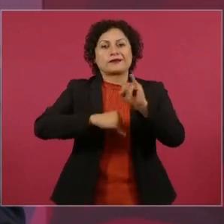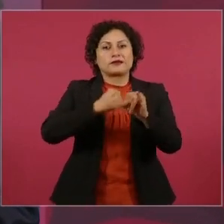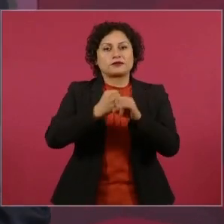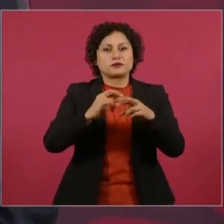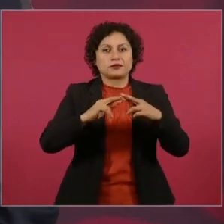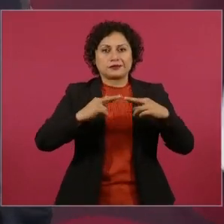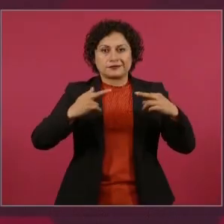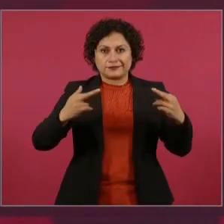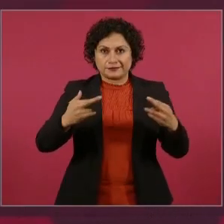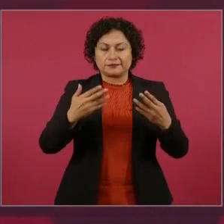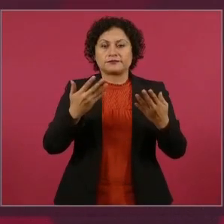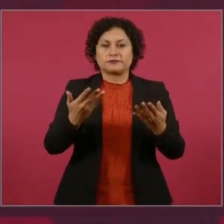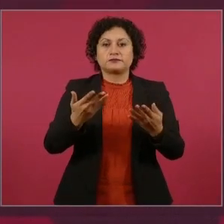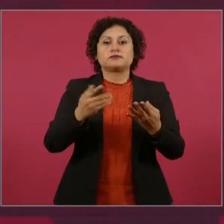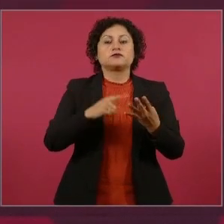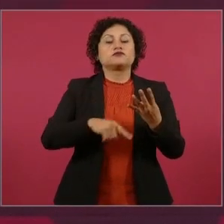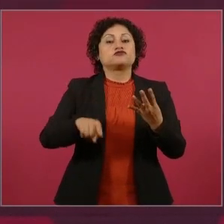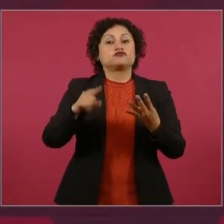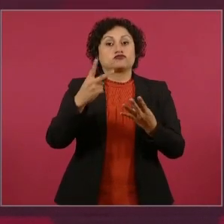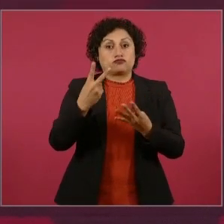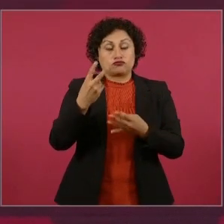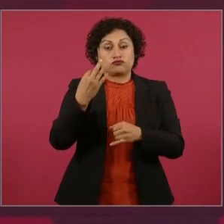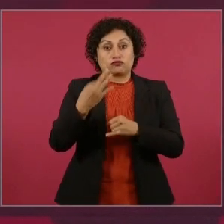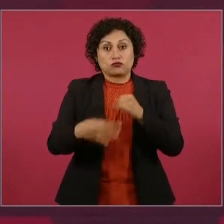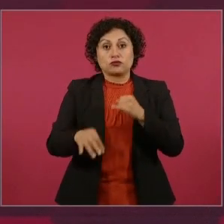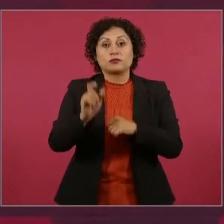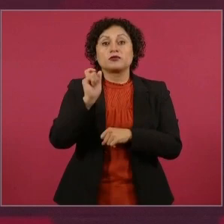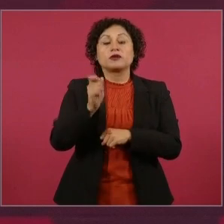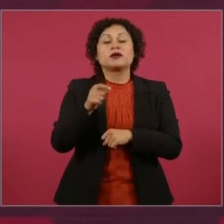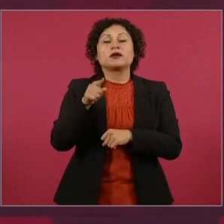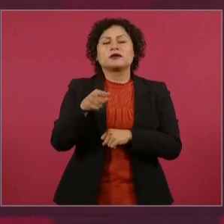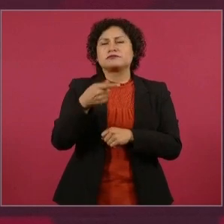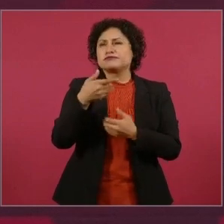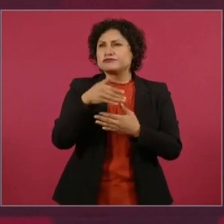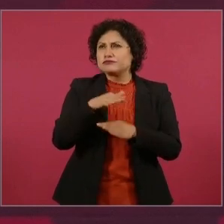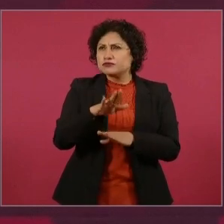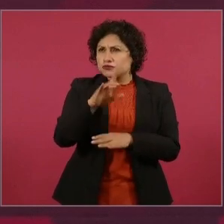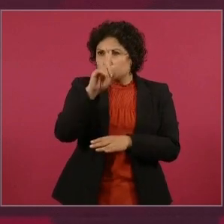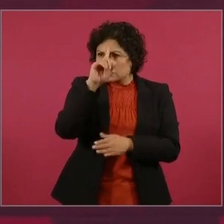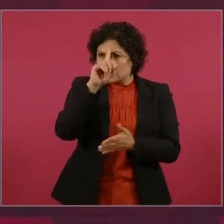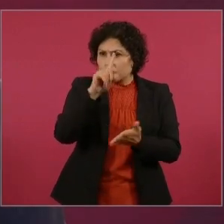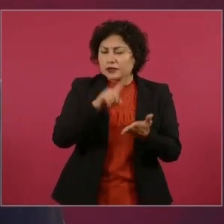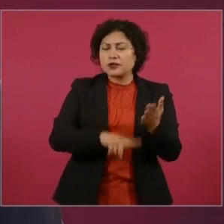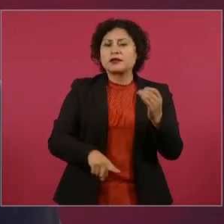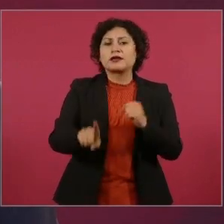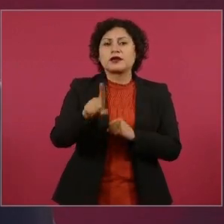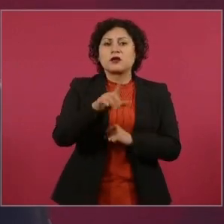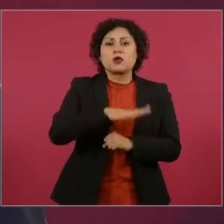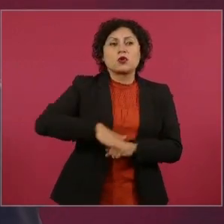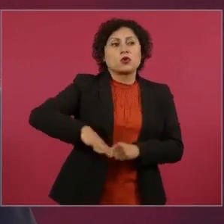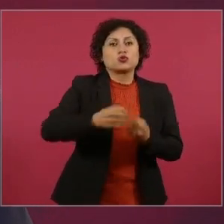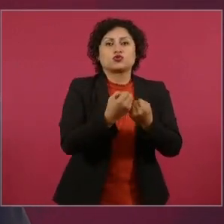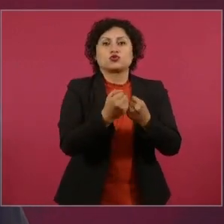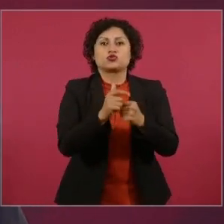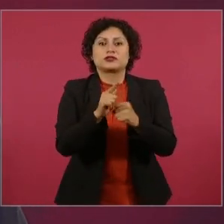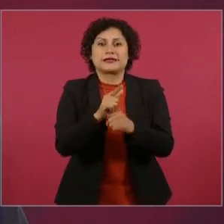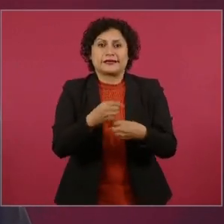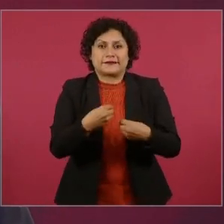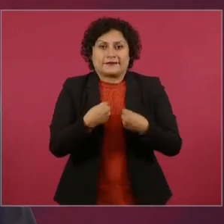internacionales y dos creo sobre la vida social de México